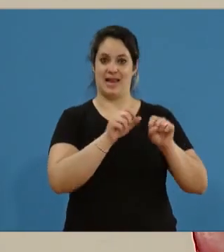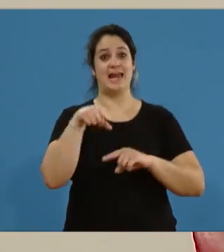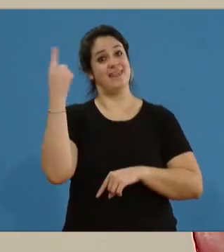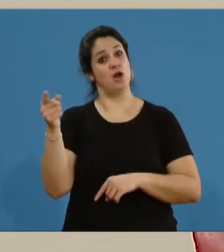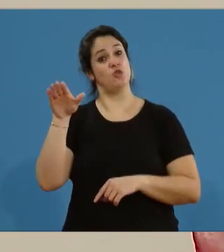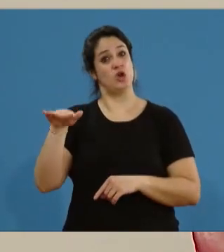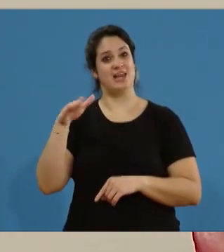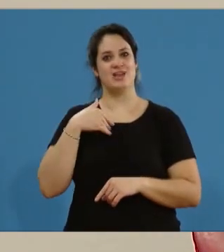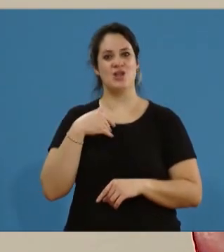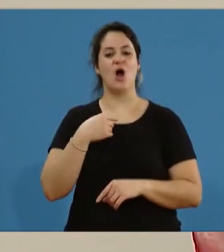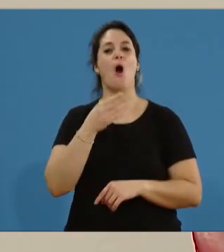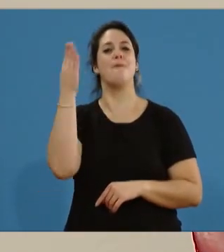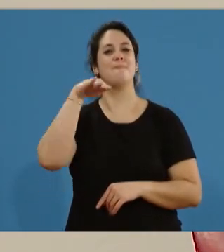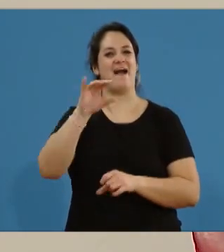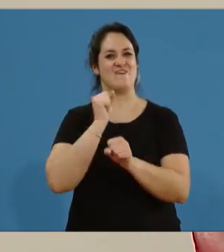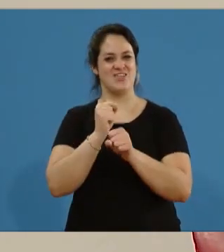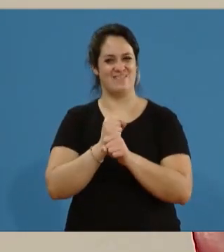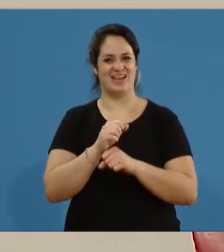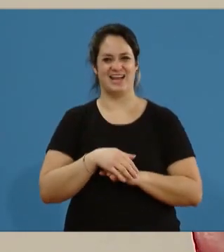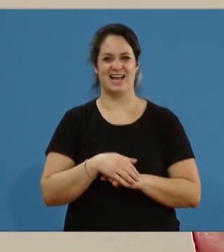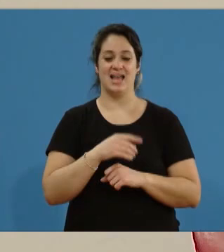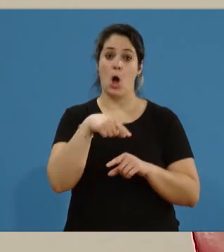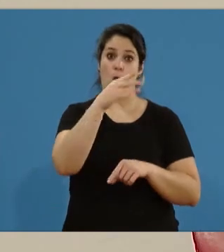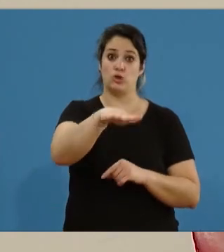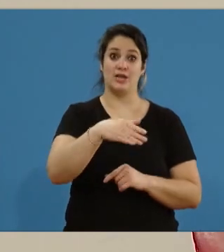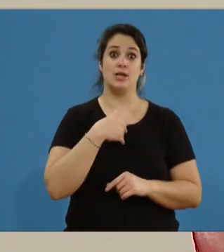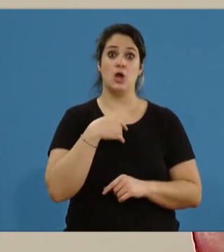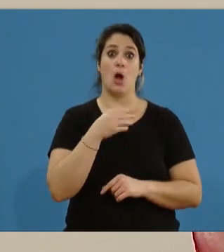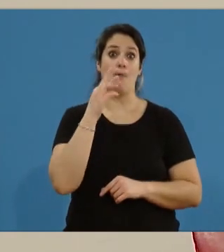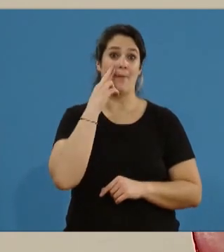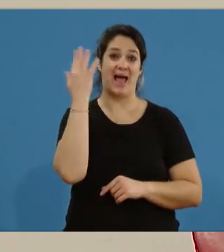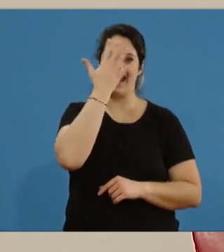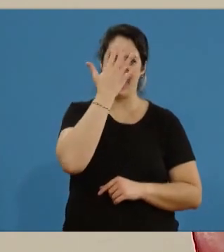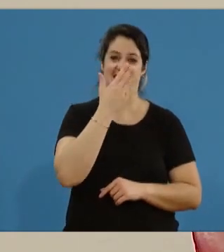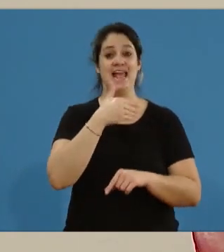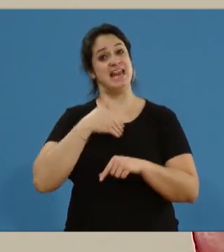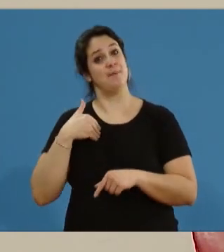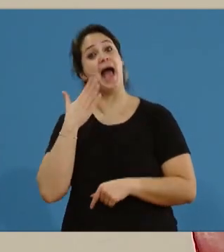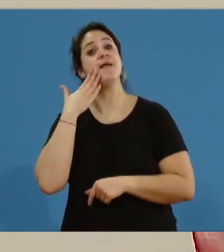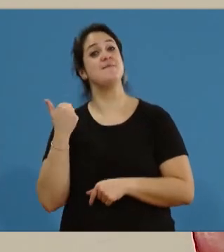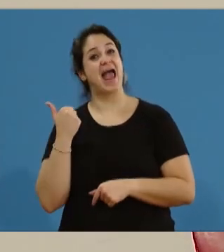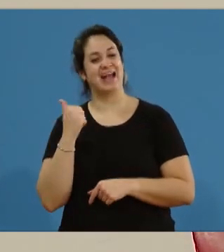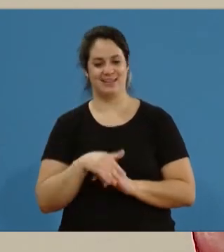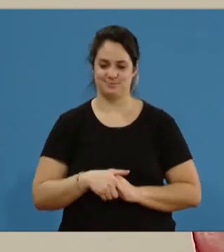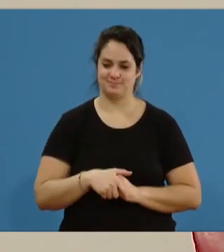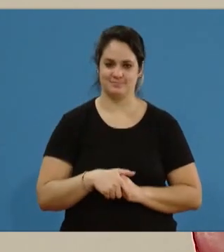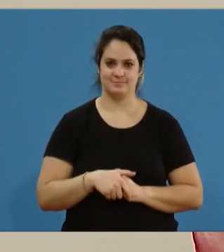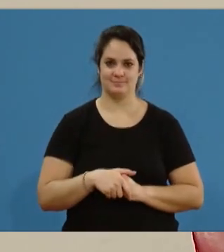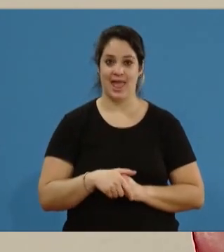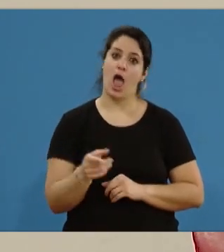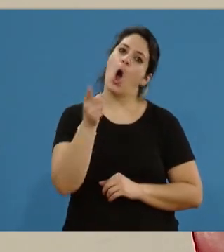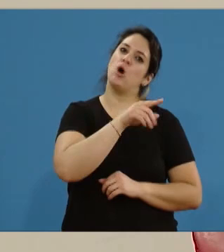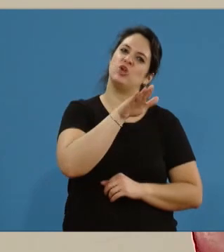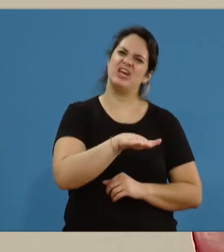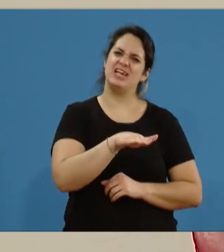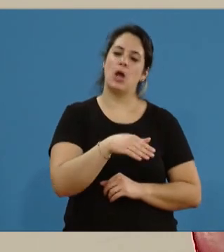Tomás es gerente de un banco. El papá de Raulito es negro. Y su mamá es blanca. Los papás